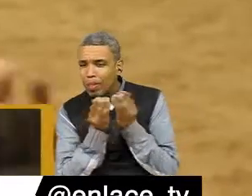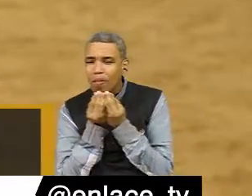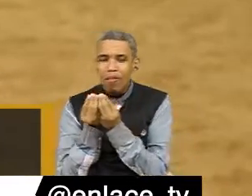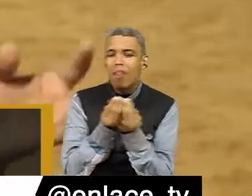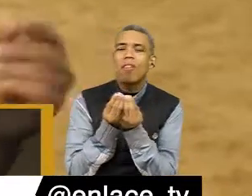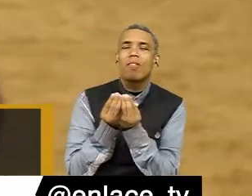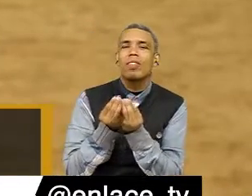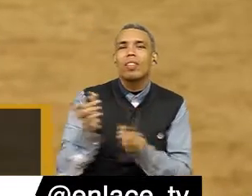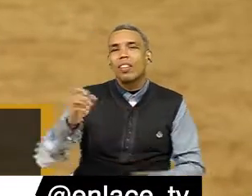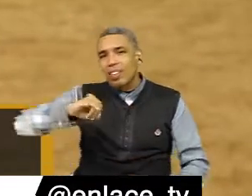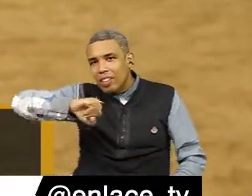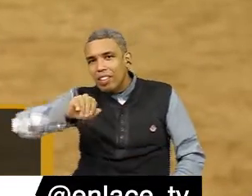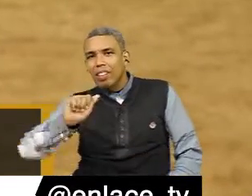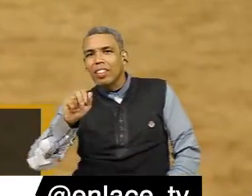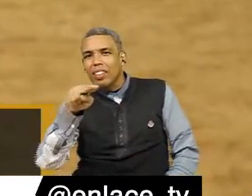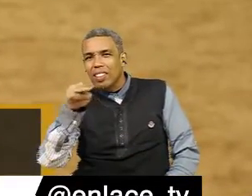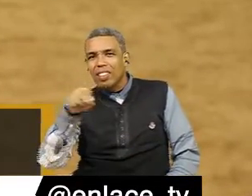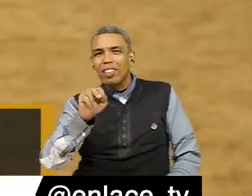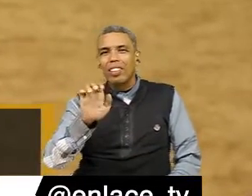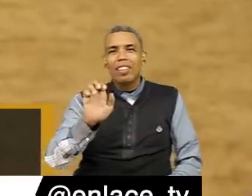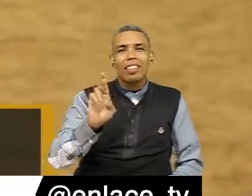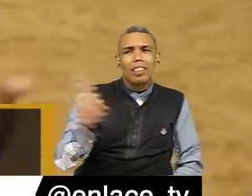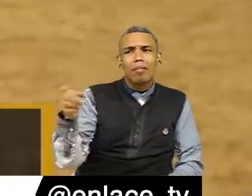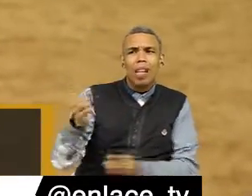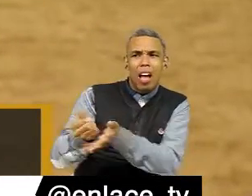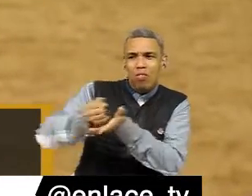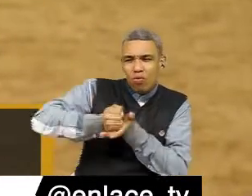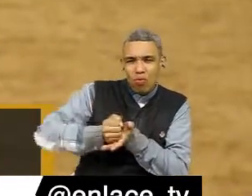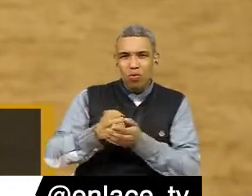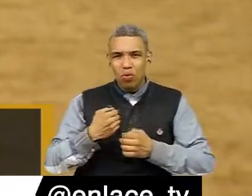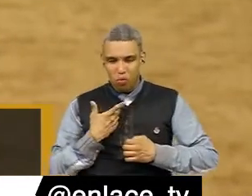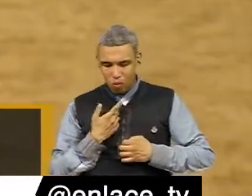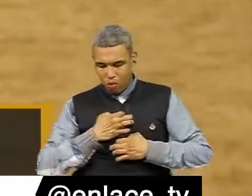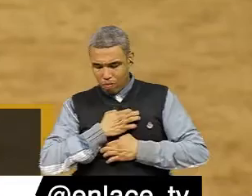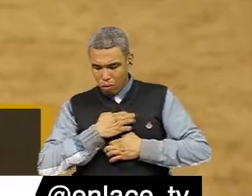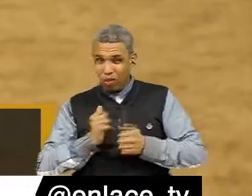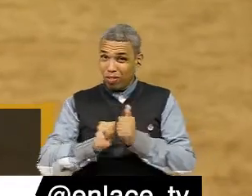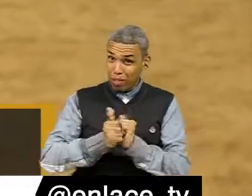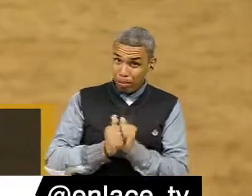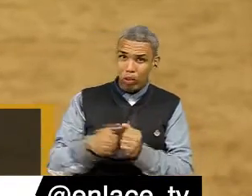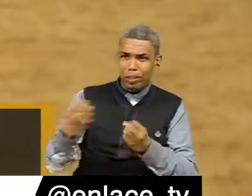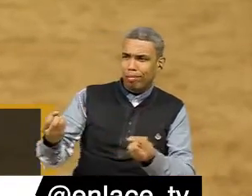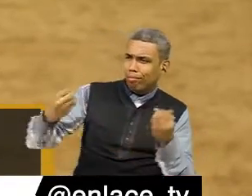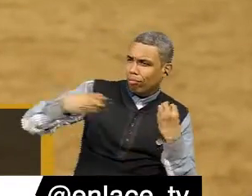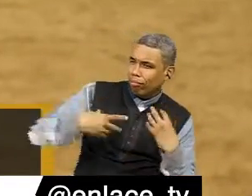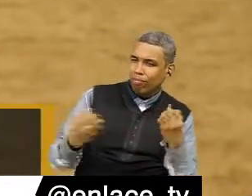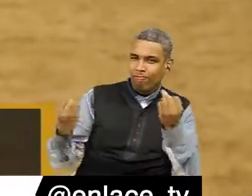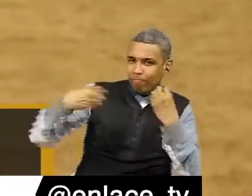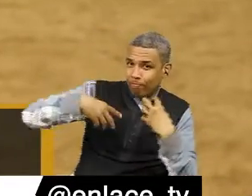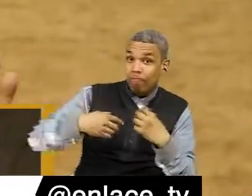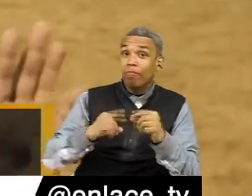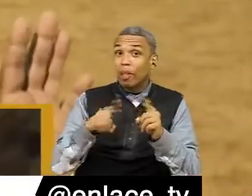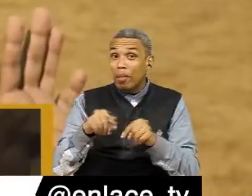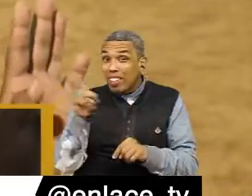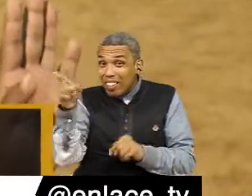con la cuestión de los uniformes y cuestión de todo. Él fue el que nos ayudó y parte de él, el hijo, el hermano. Y